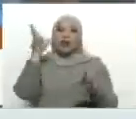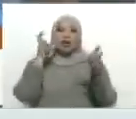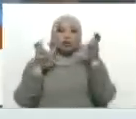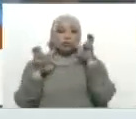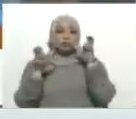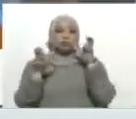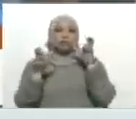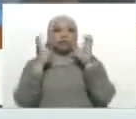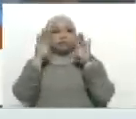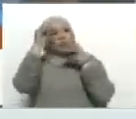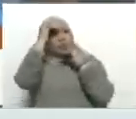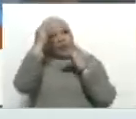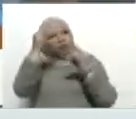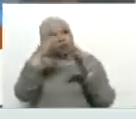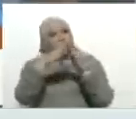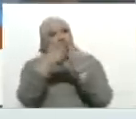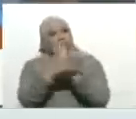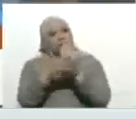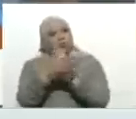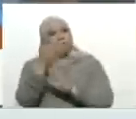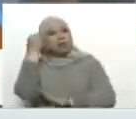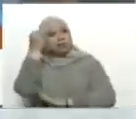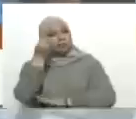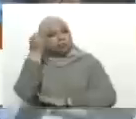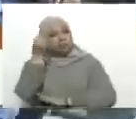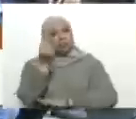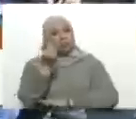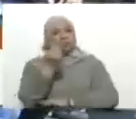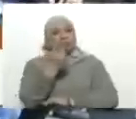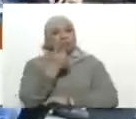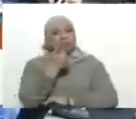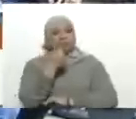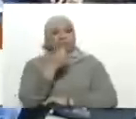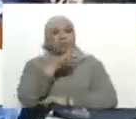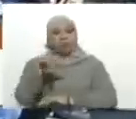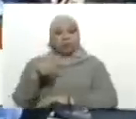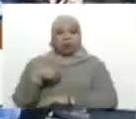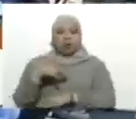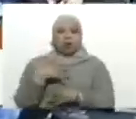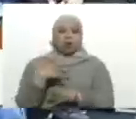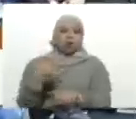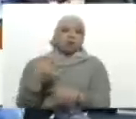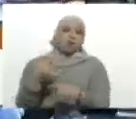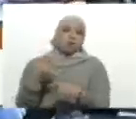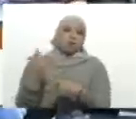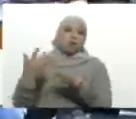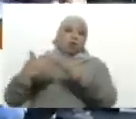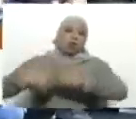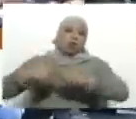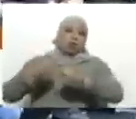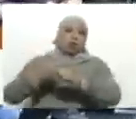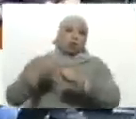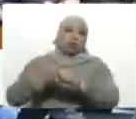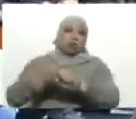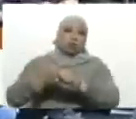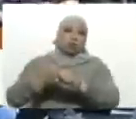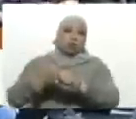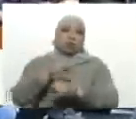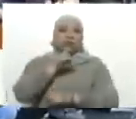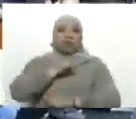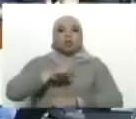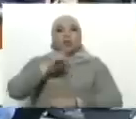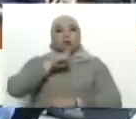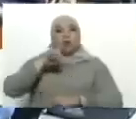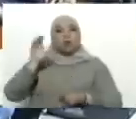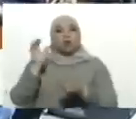siempre reflexiones es que lo que dice le conviene a él le conviene a sus intereses le combina su negocio o sea es muy difícil